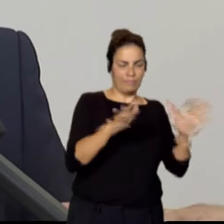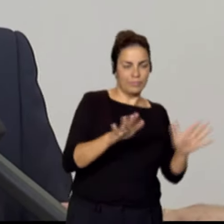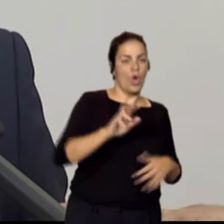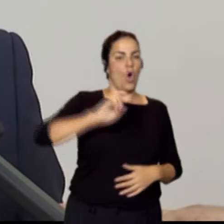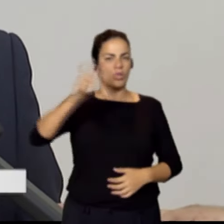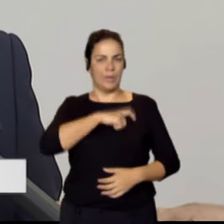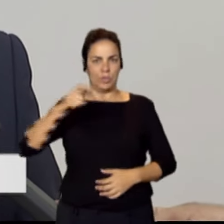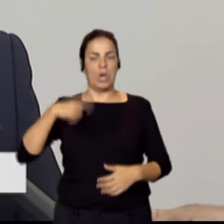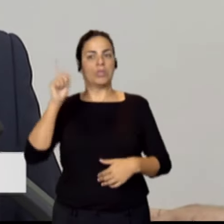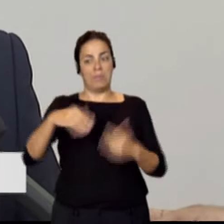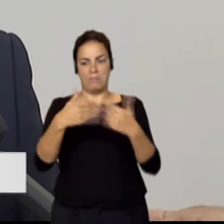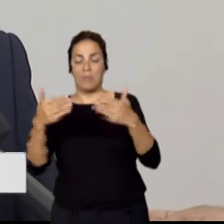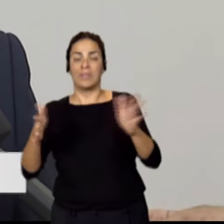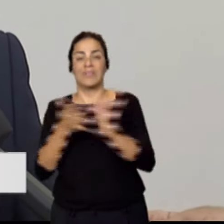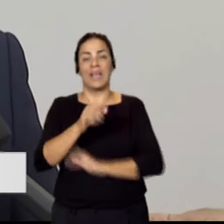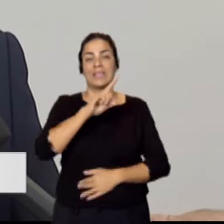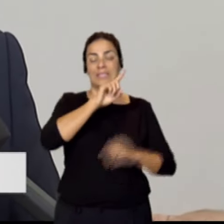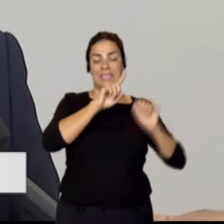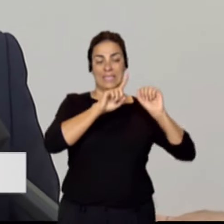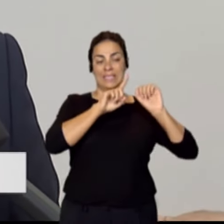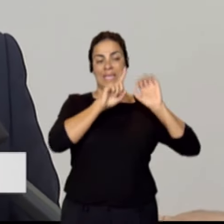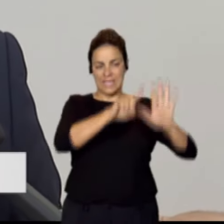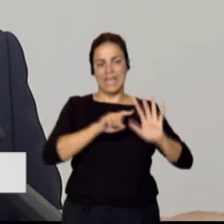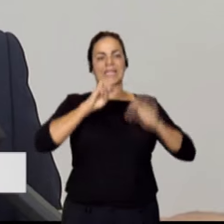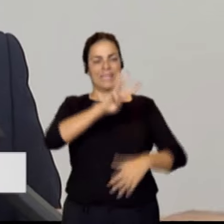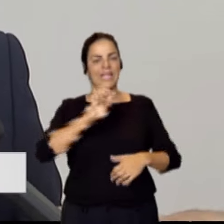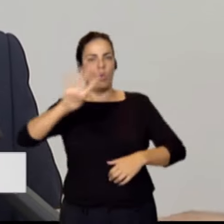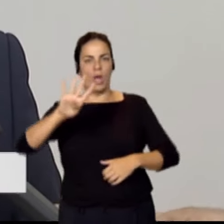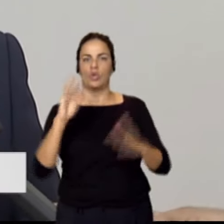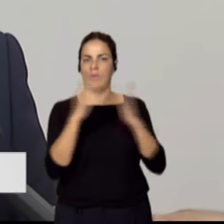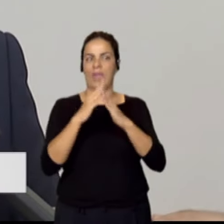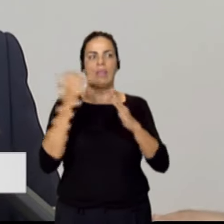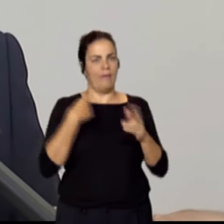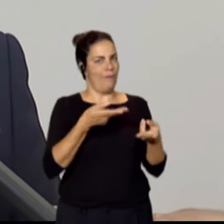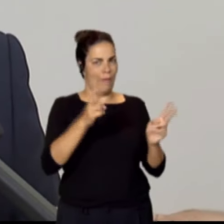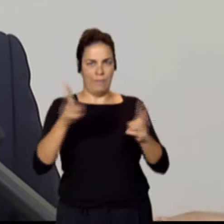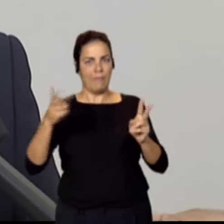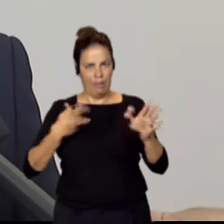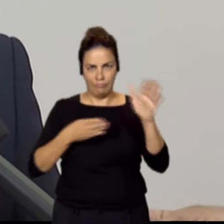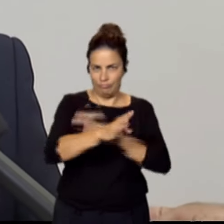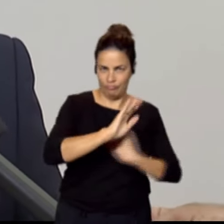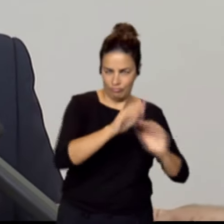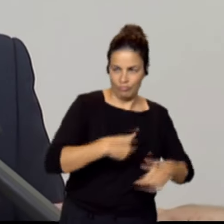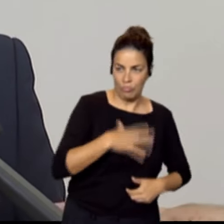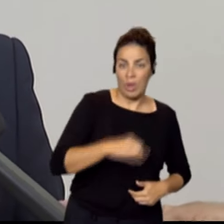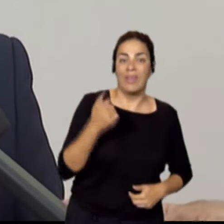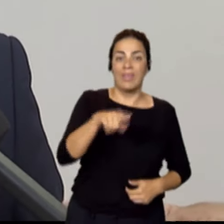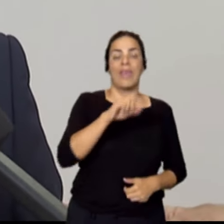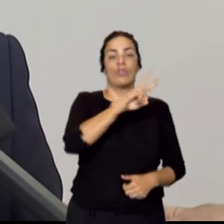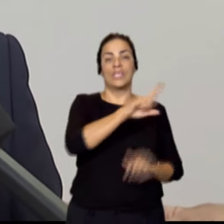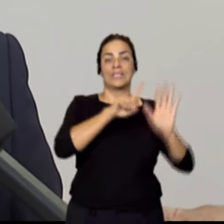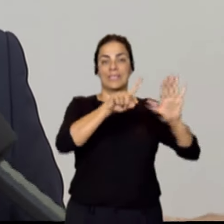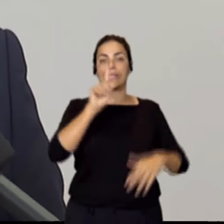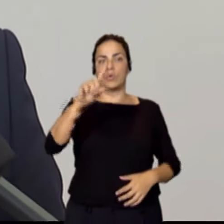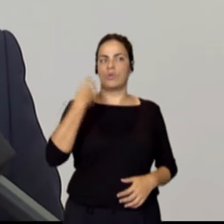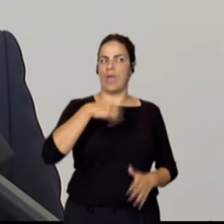634 viviendas autorizadas en este momento de ellas 261 ad y el documento el protocolo para